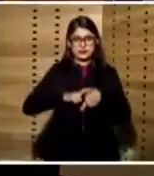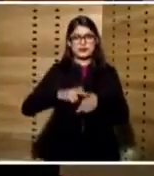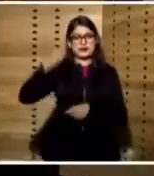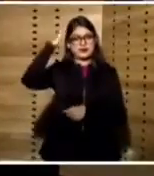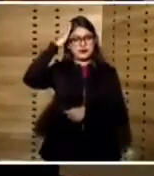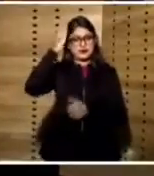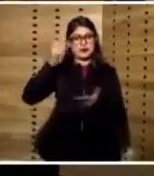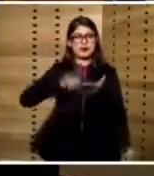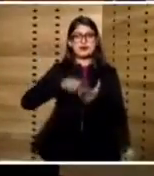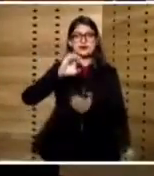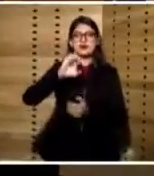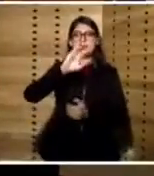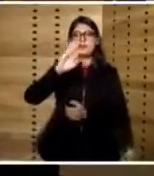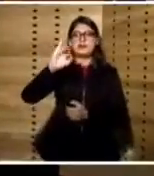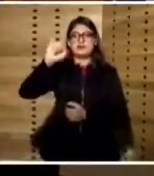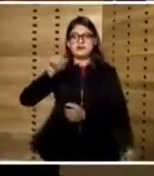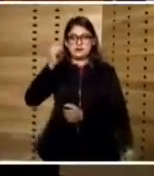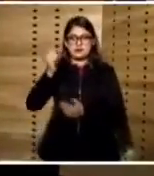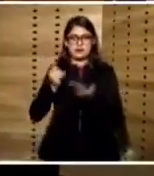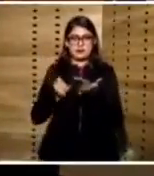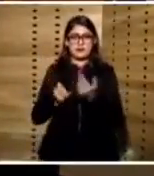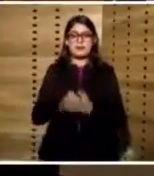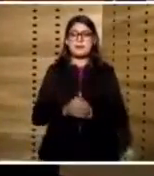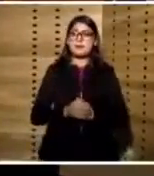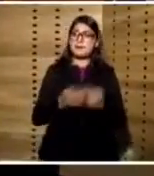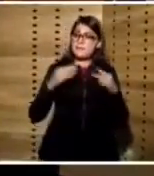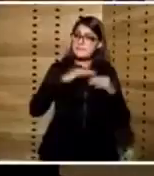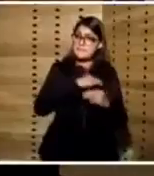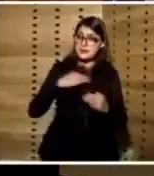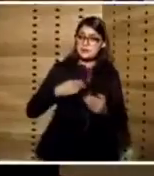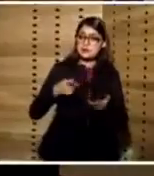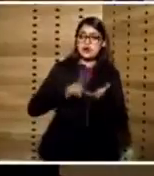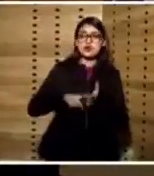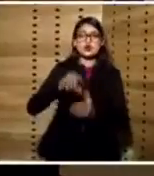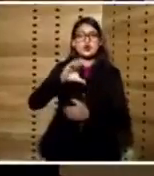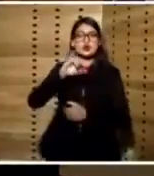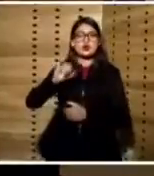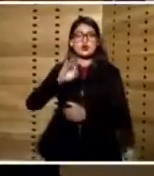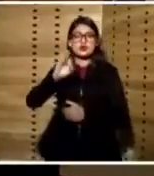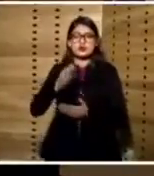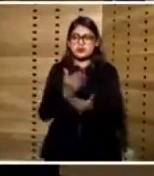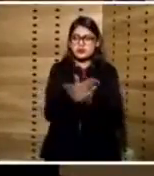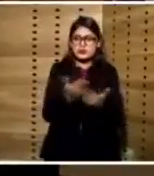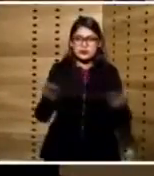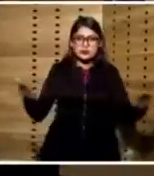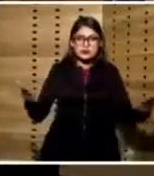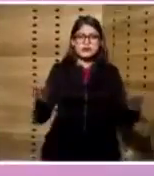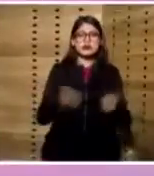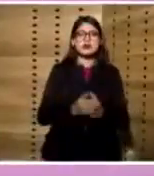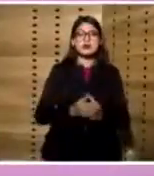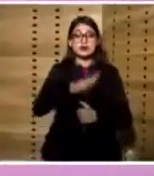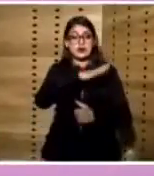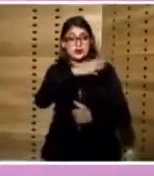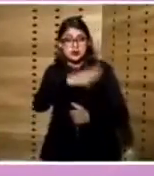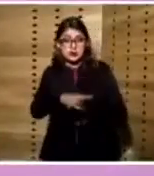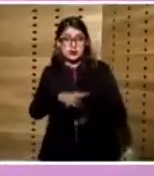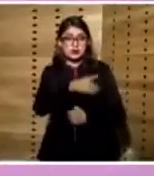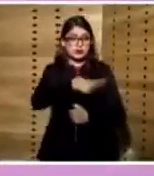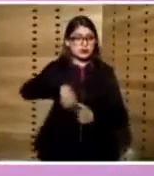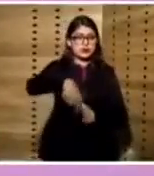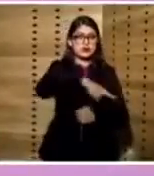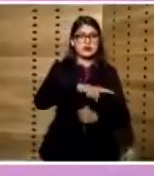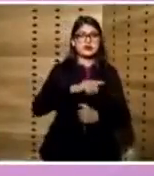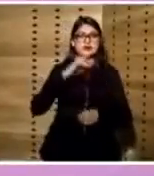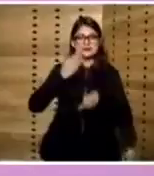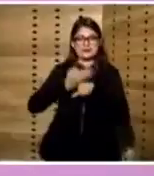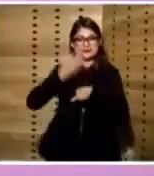Formación Judicial. Apreciables miembros de la Judicatura Federal, señores generales, titulares